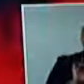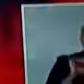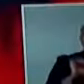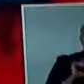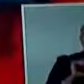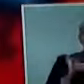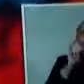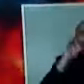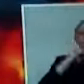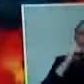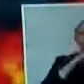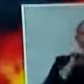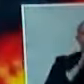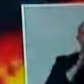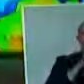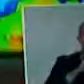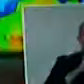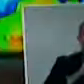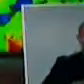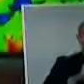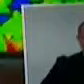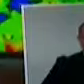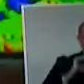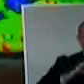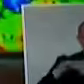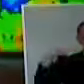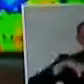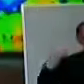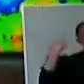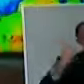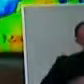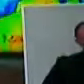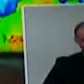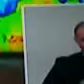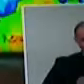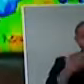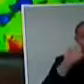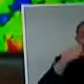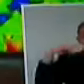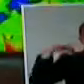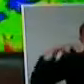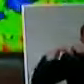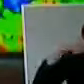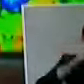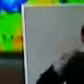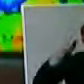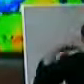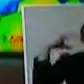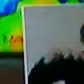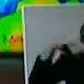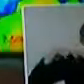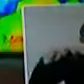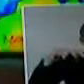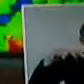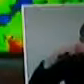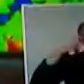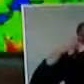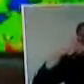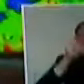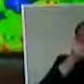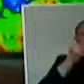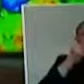isla de la Juventud. Por lo tanto, tenemos lluvias, pero en cualquier momento, como en este caso, pueden formarse esas